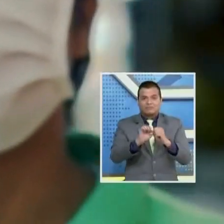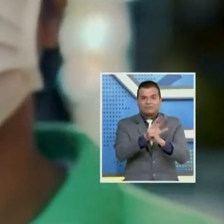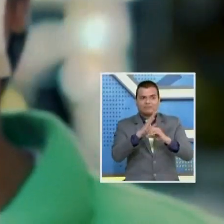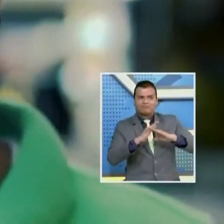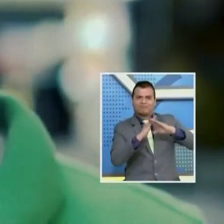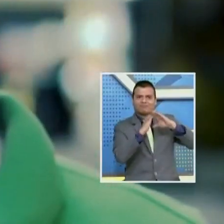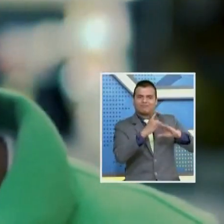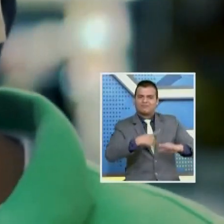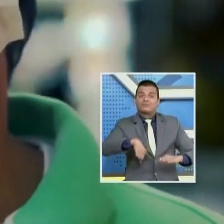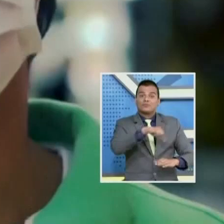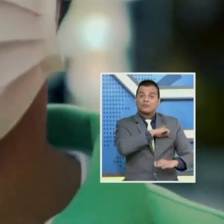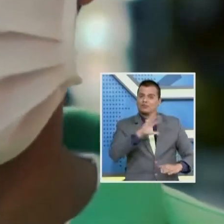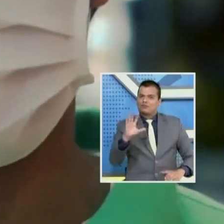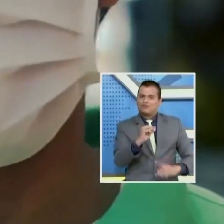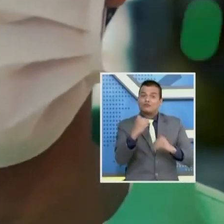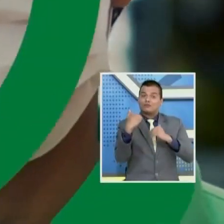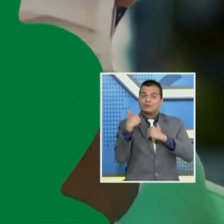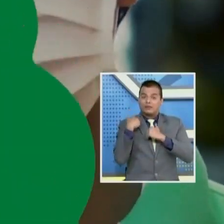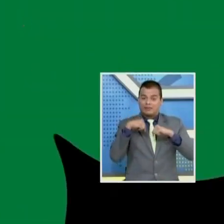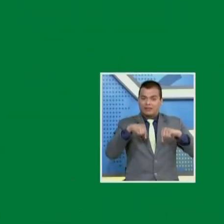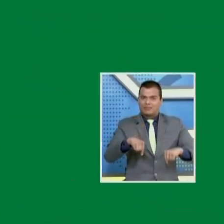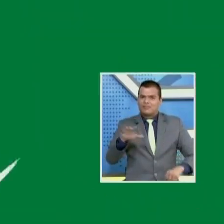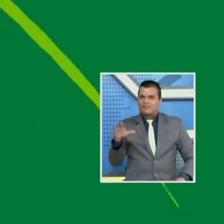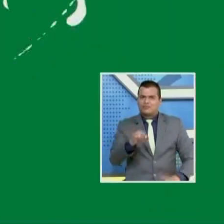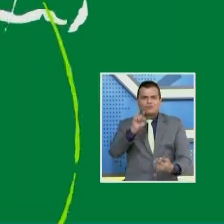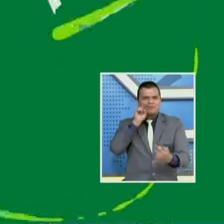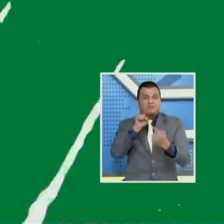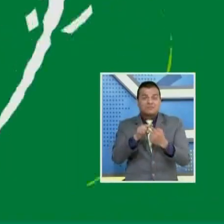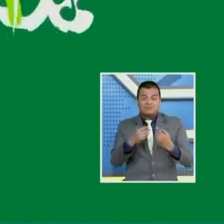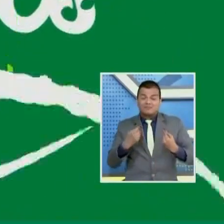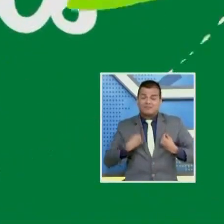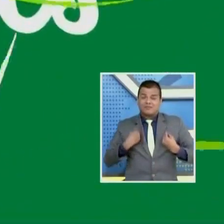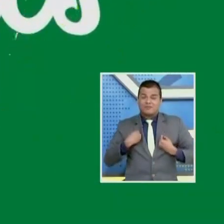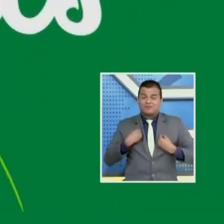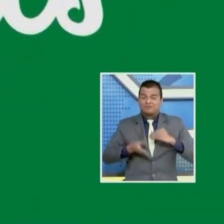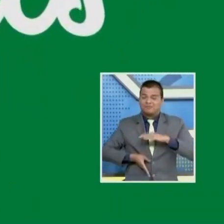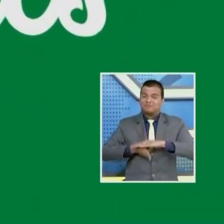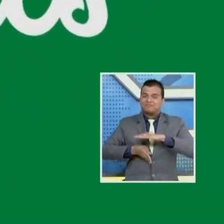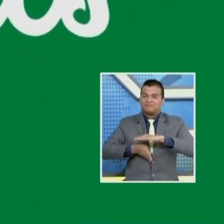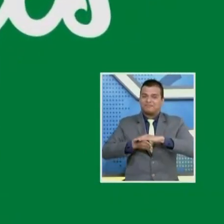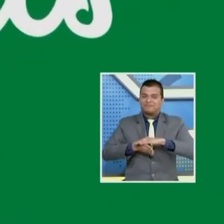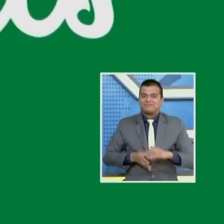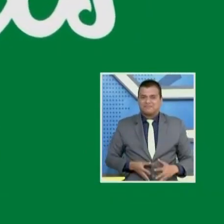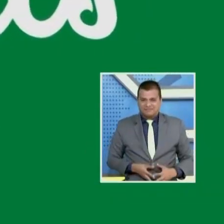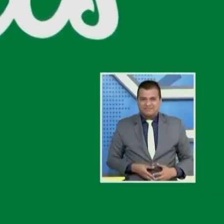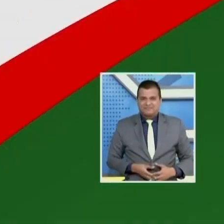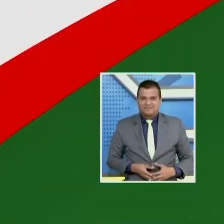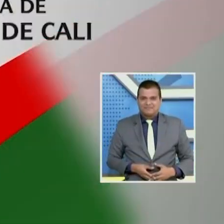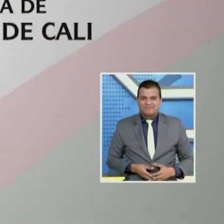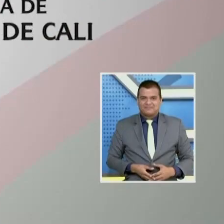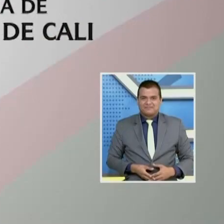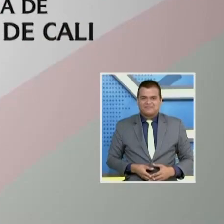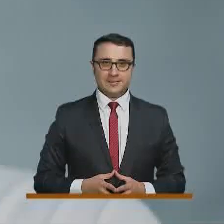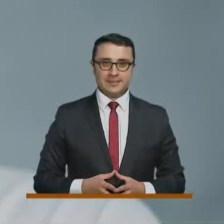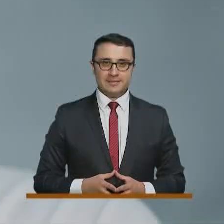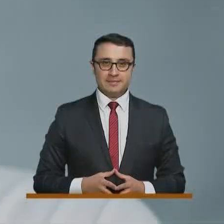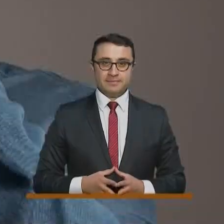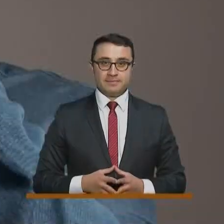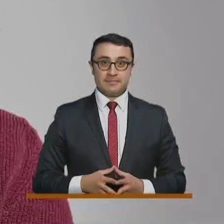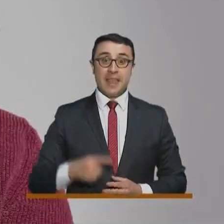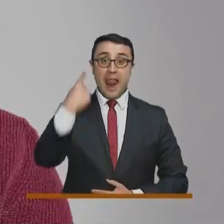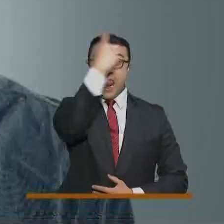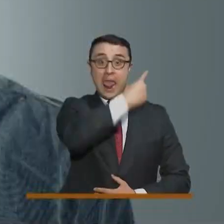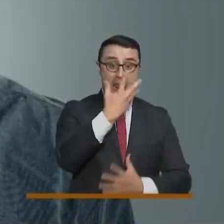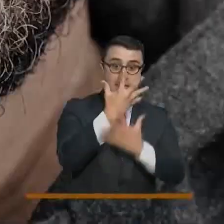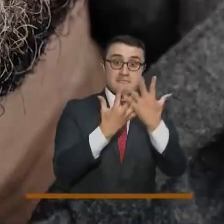Contra el coronavirus, guardianes somos todos. Cali, unida por la vida.